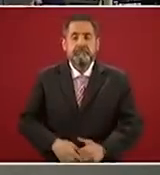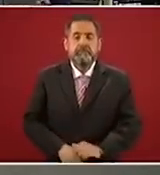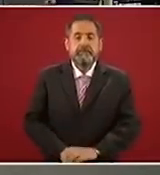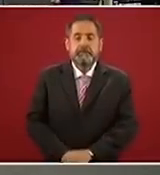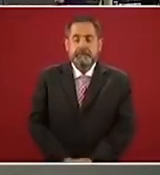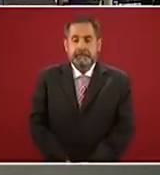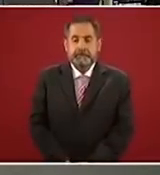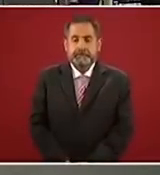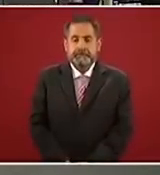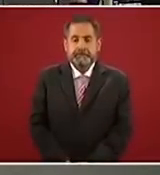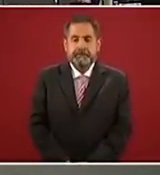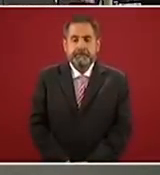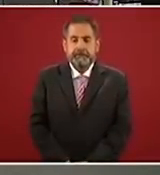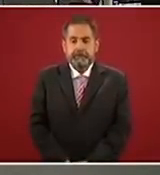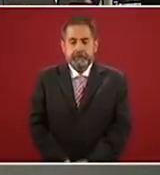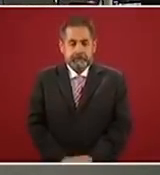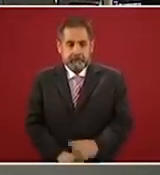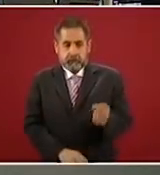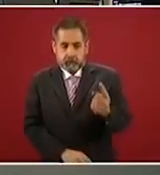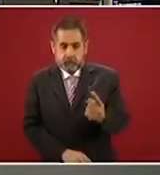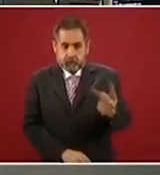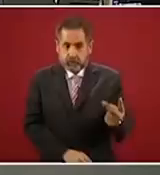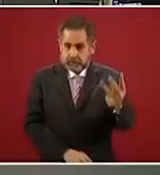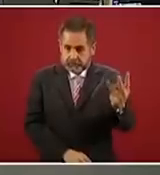A ver, vamos. Los tres primeros.